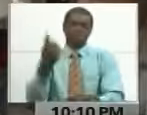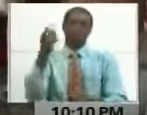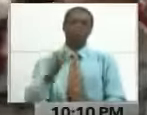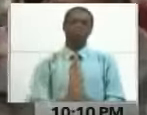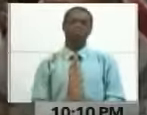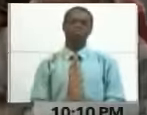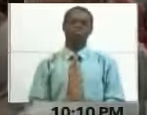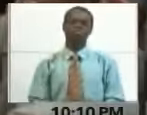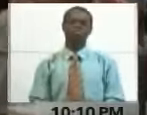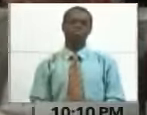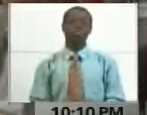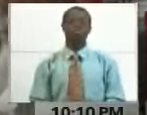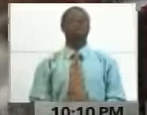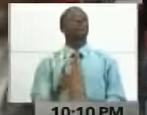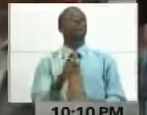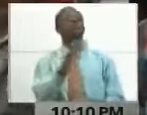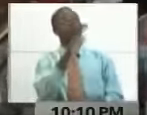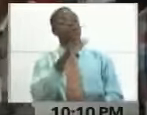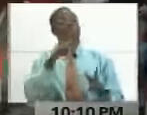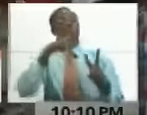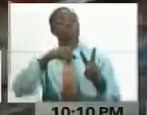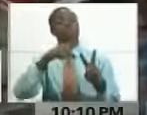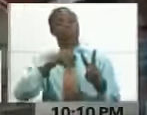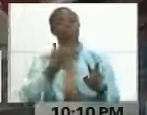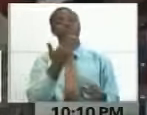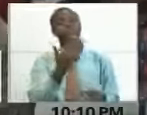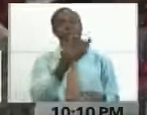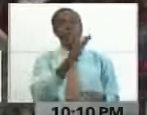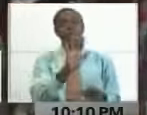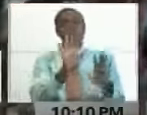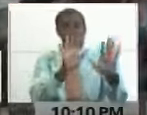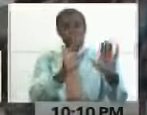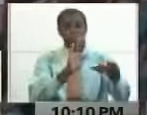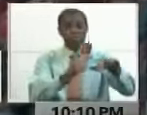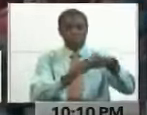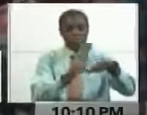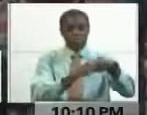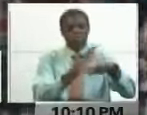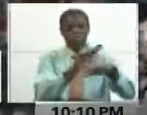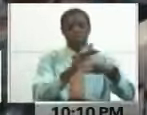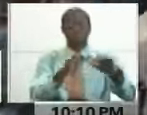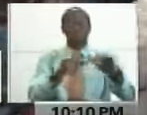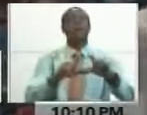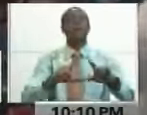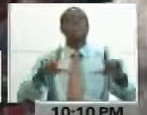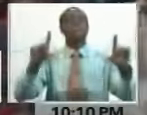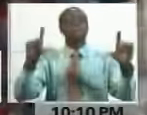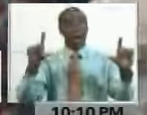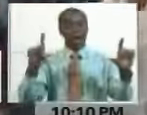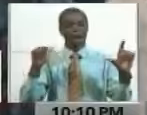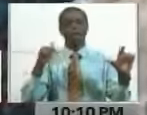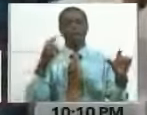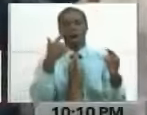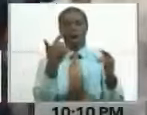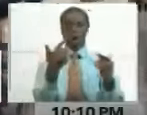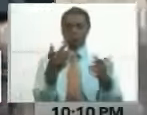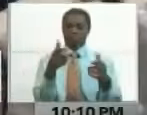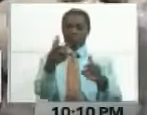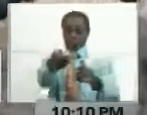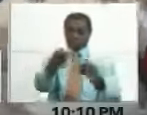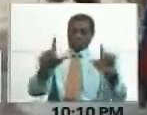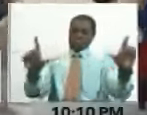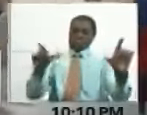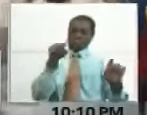Cuidado, yo le pido a BTV que me deje, por favor, la pantalla con el acto allí, con el